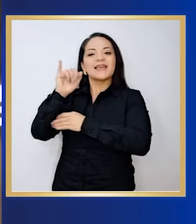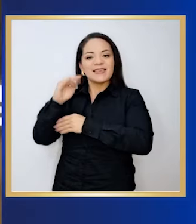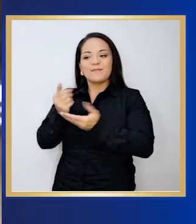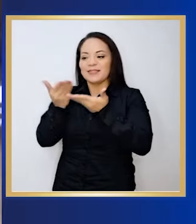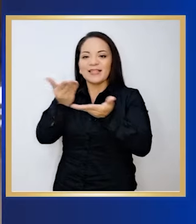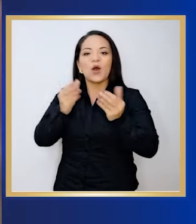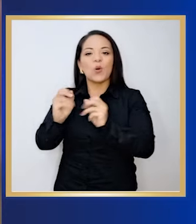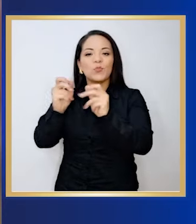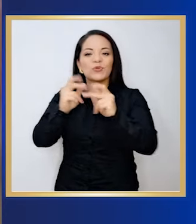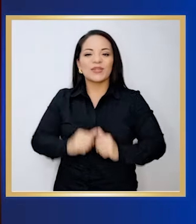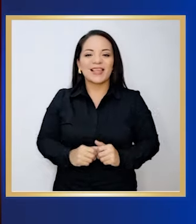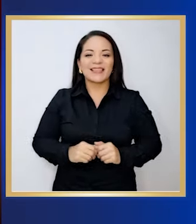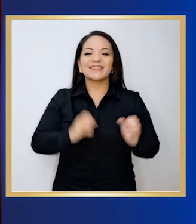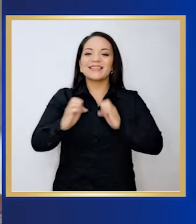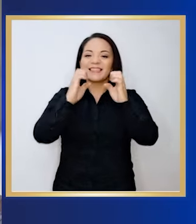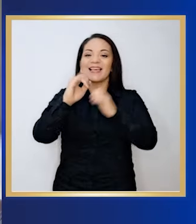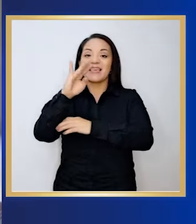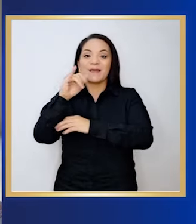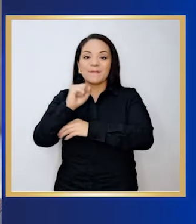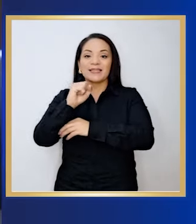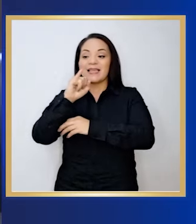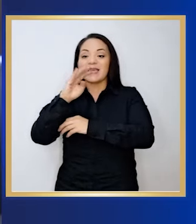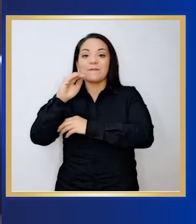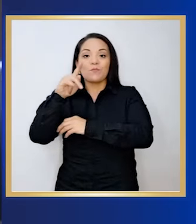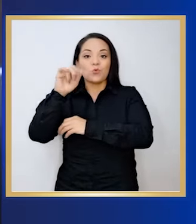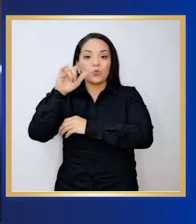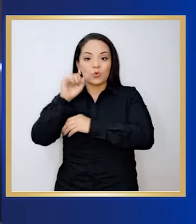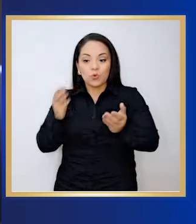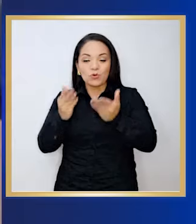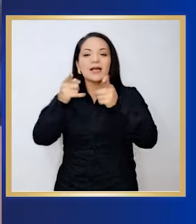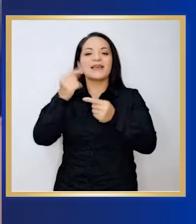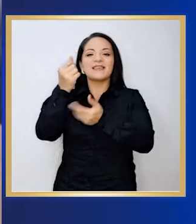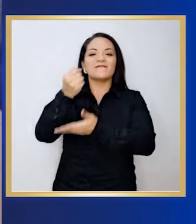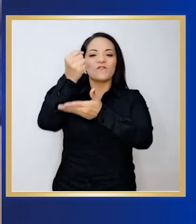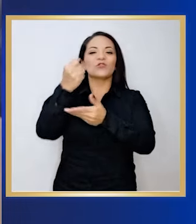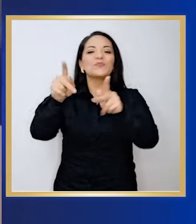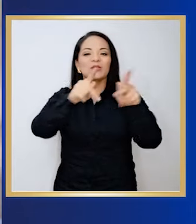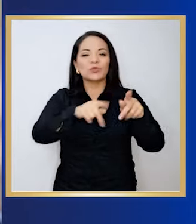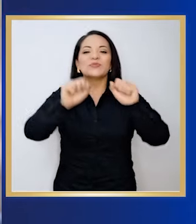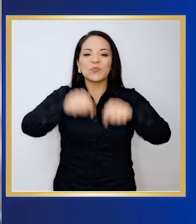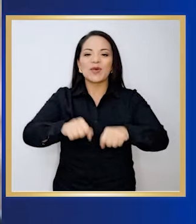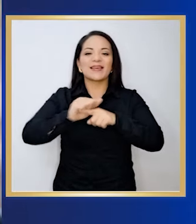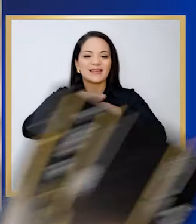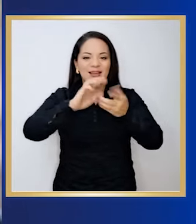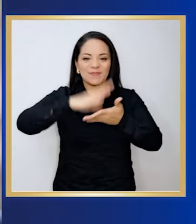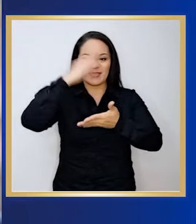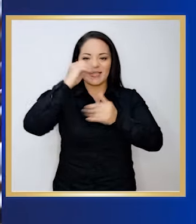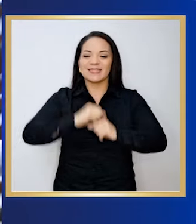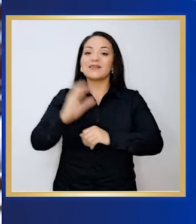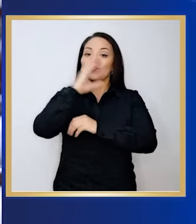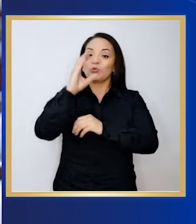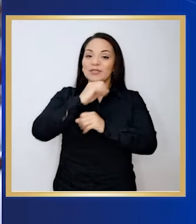una productora de oportunidades Con la estrategia IMAS Impulsa vamos a destinar los fondos para que las personas puedan